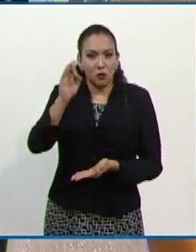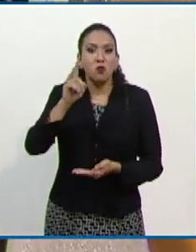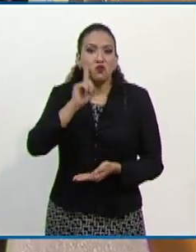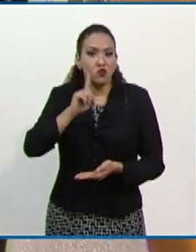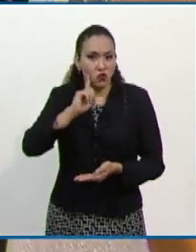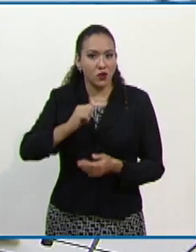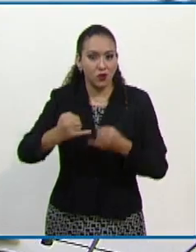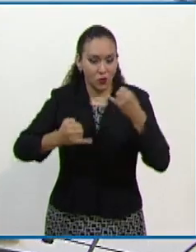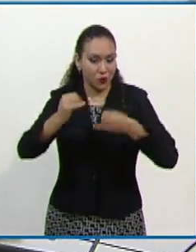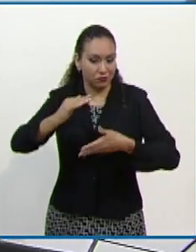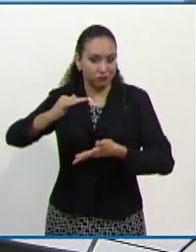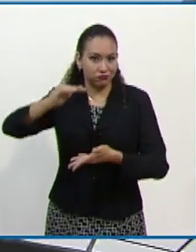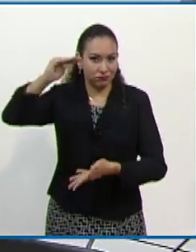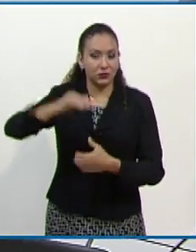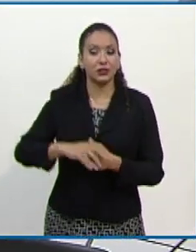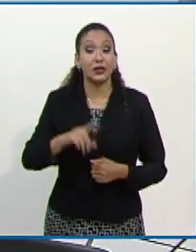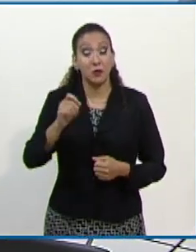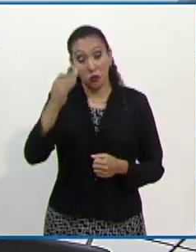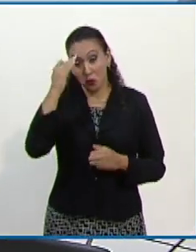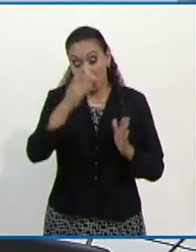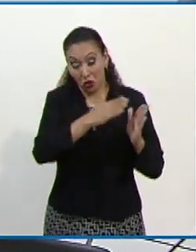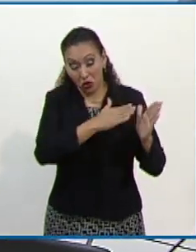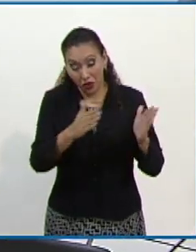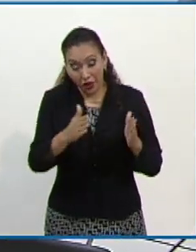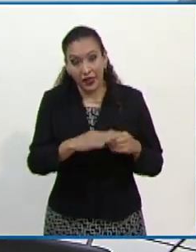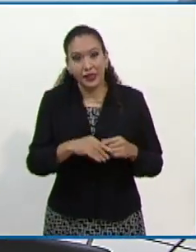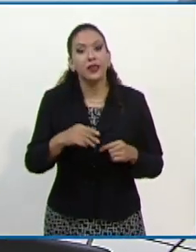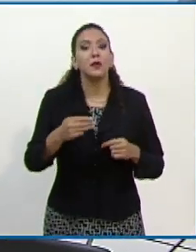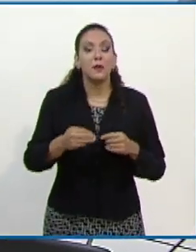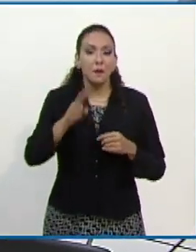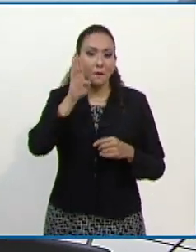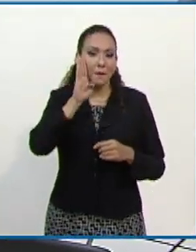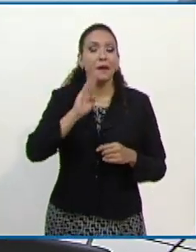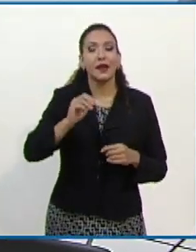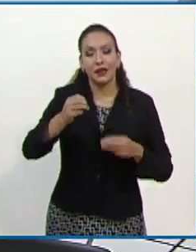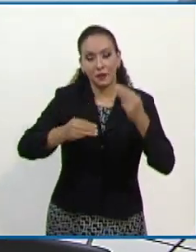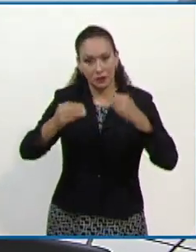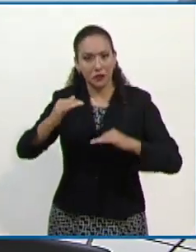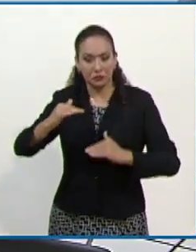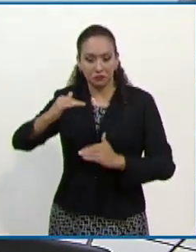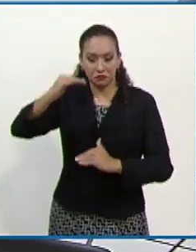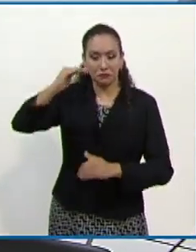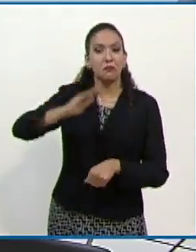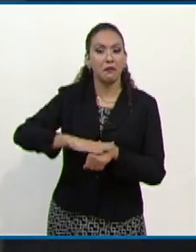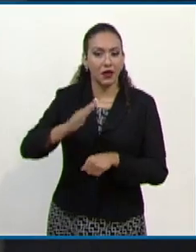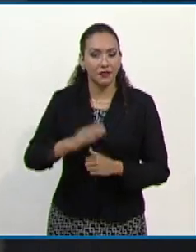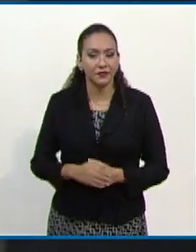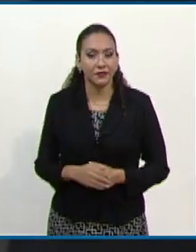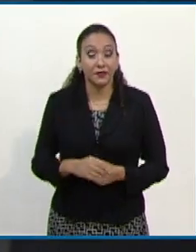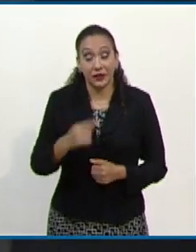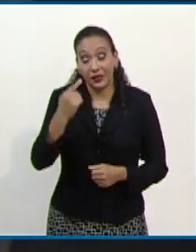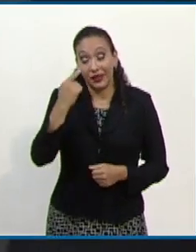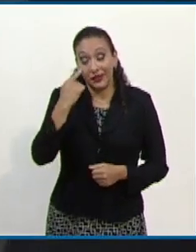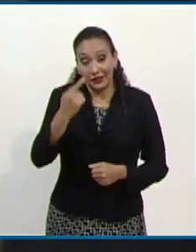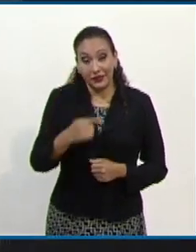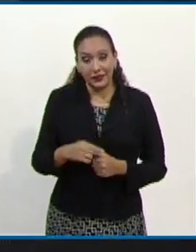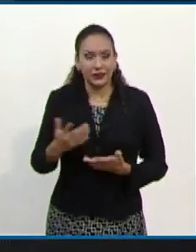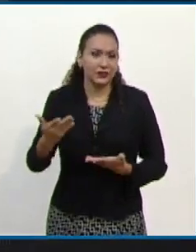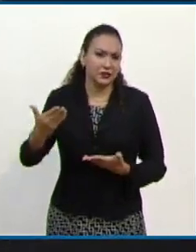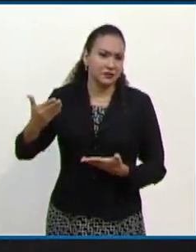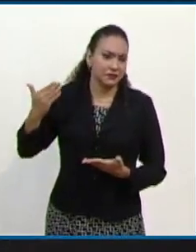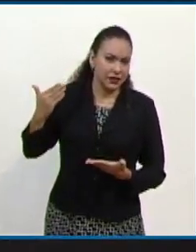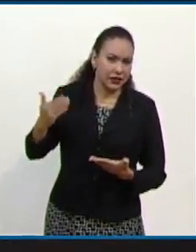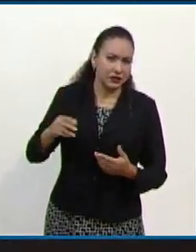en el mismo periodo pasó de 21 a 22% en magistradas. Además, en los 200 años de instaurado el Poder Judicial